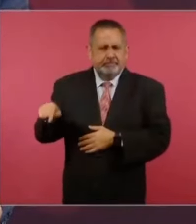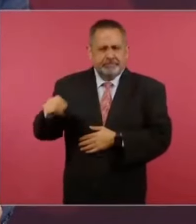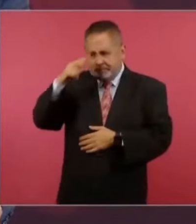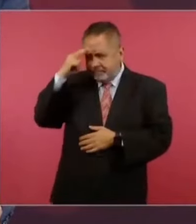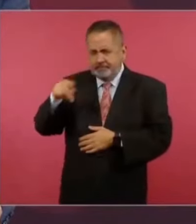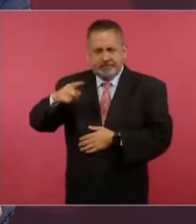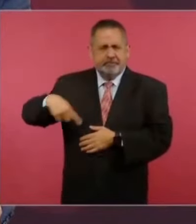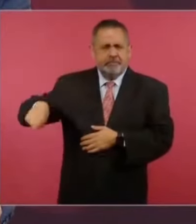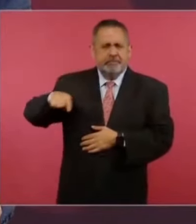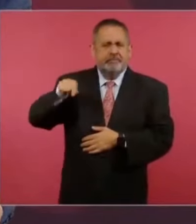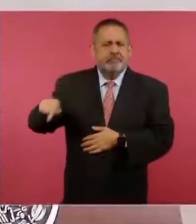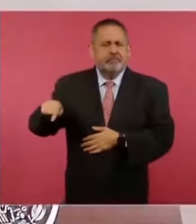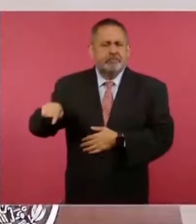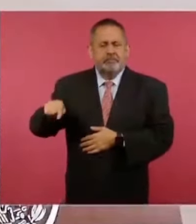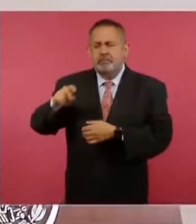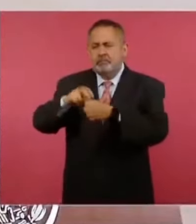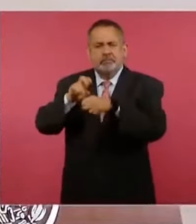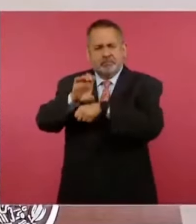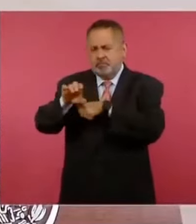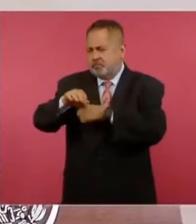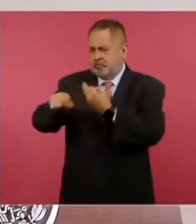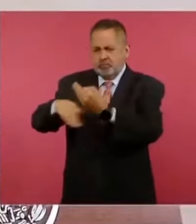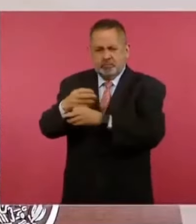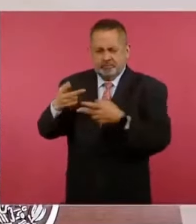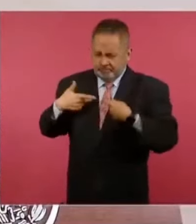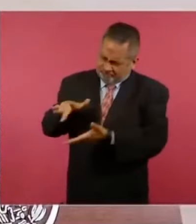México en Ecuador?